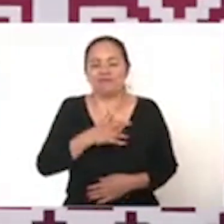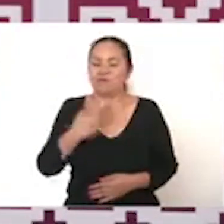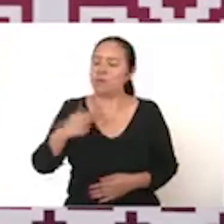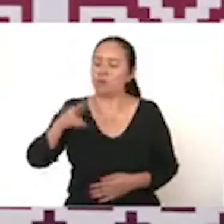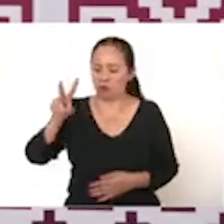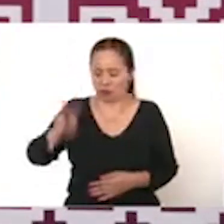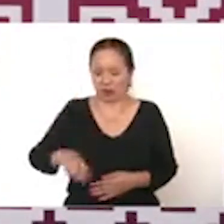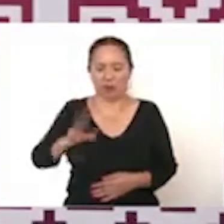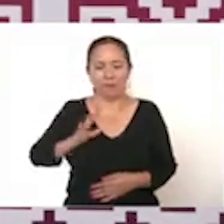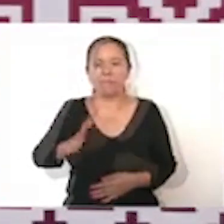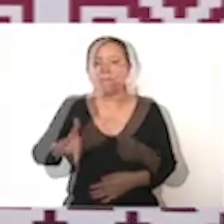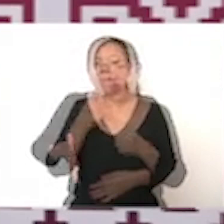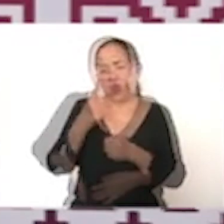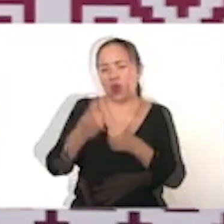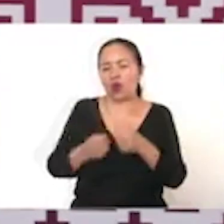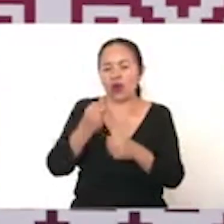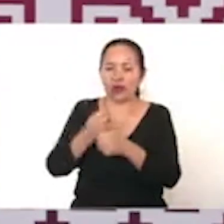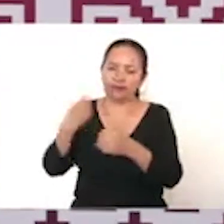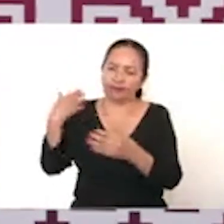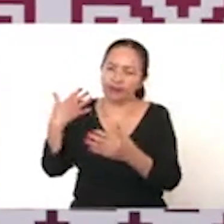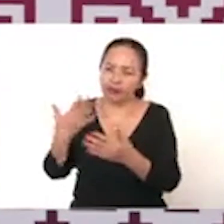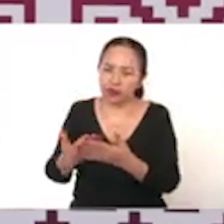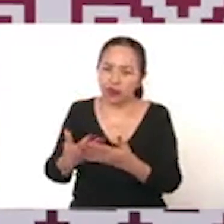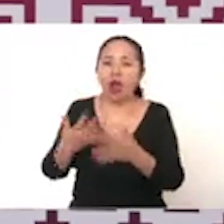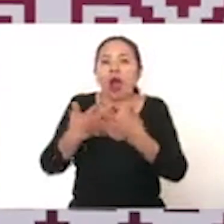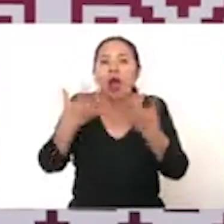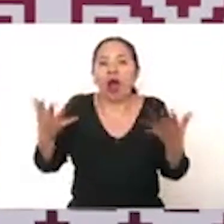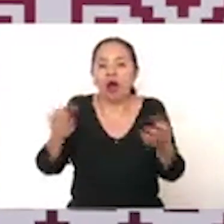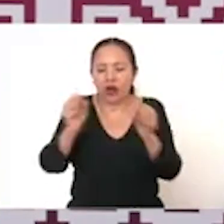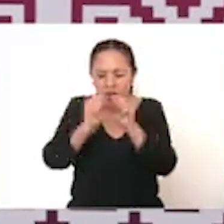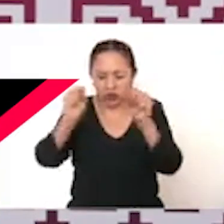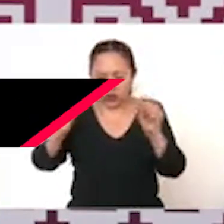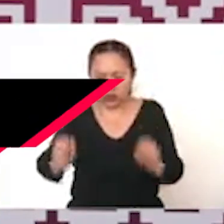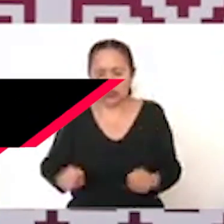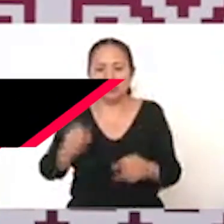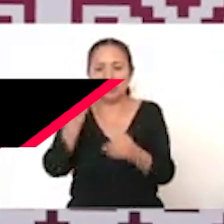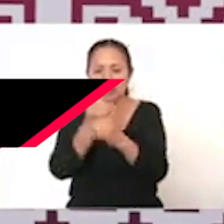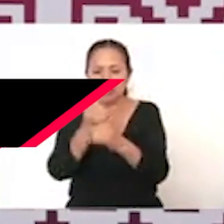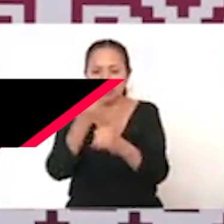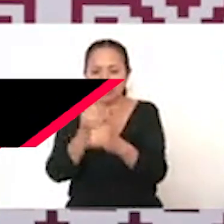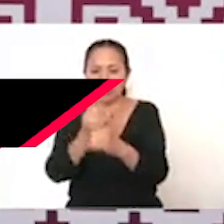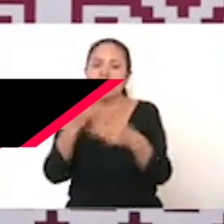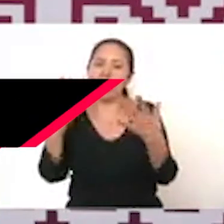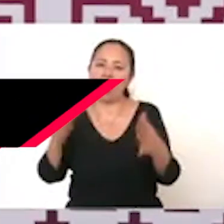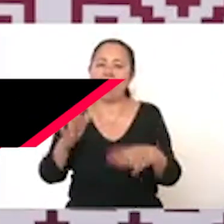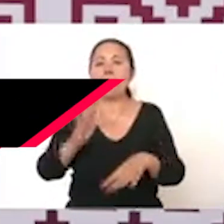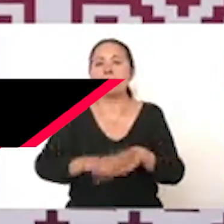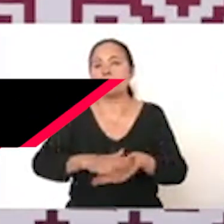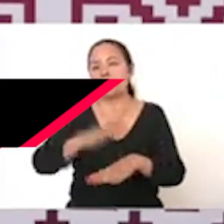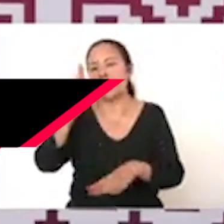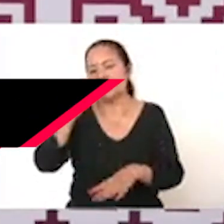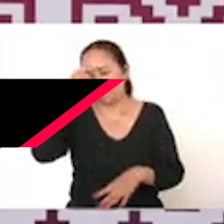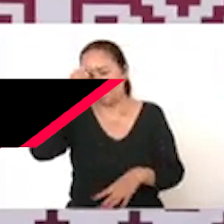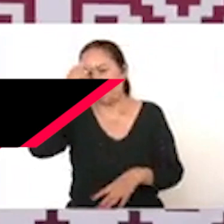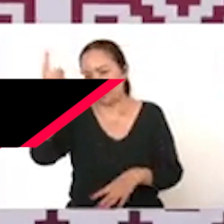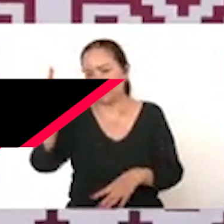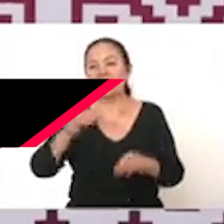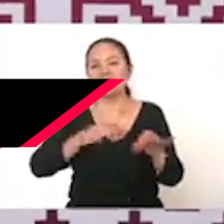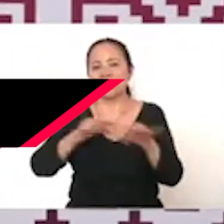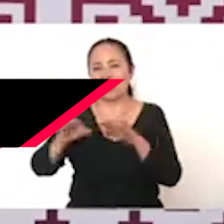23 delitos. Estos sistemas digitales van a ayudar a optimizar el trabajo y